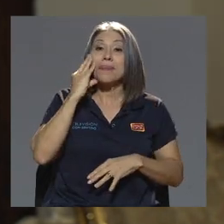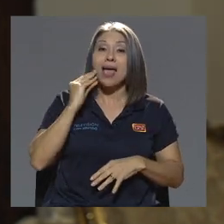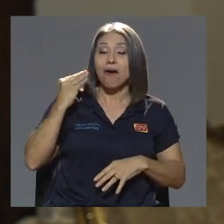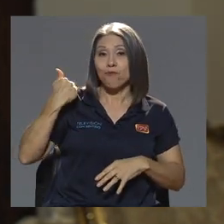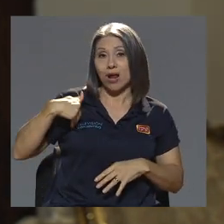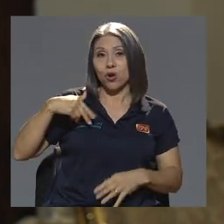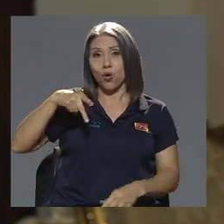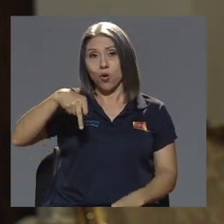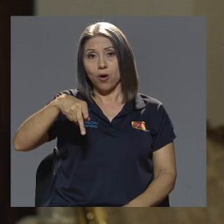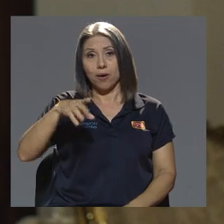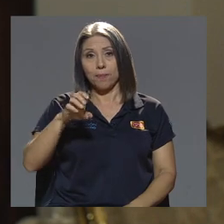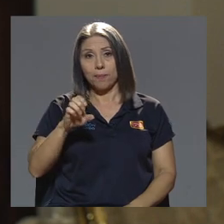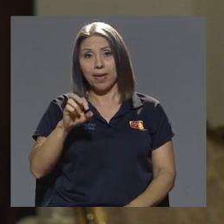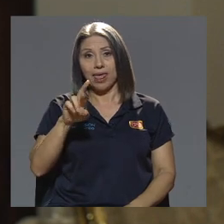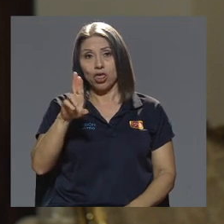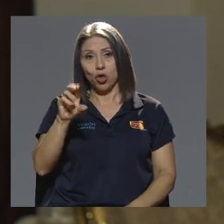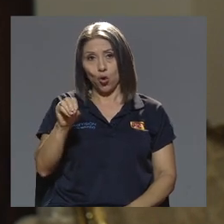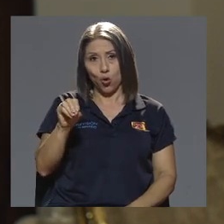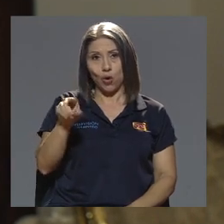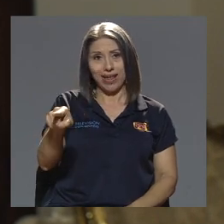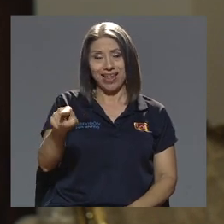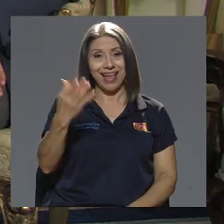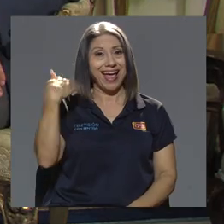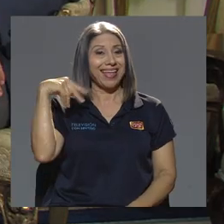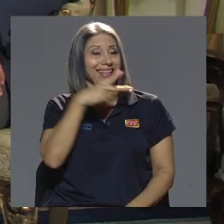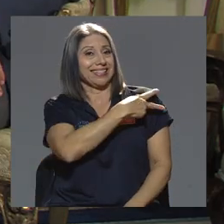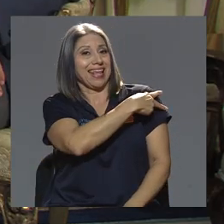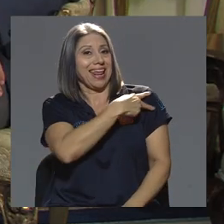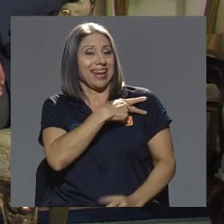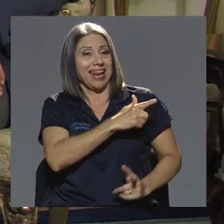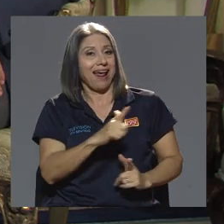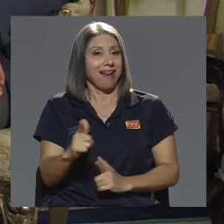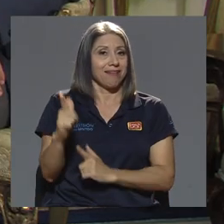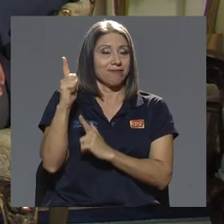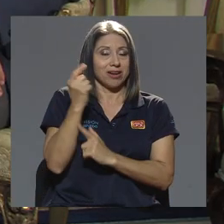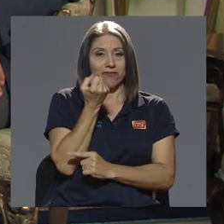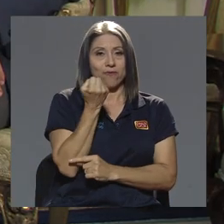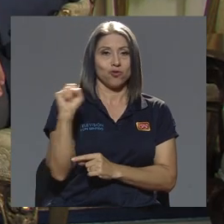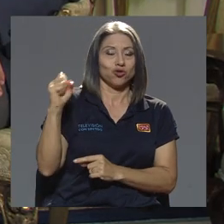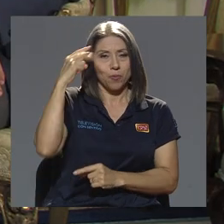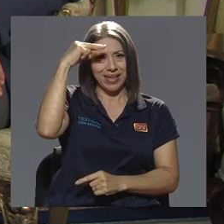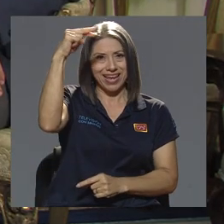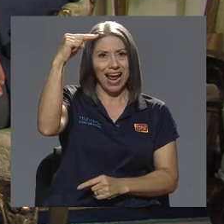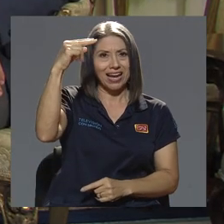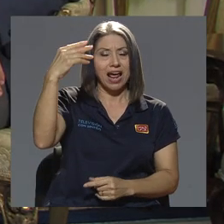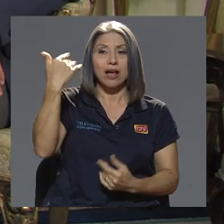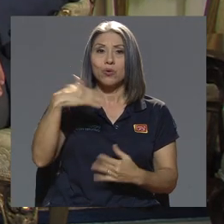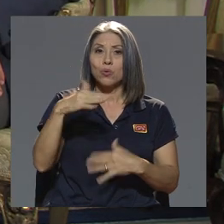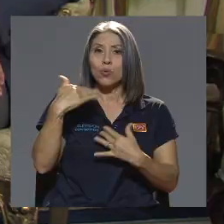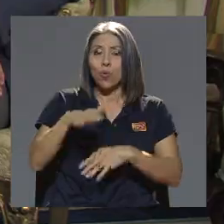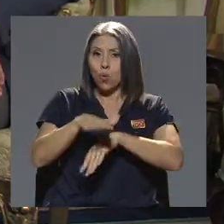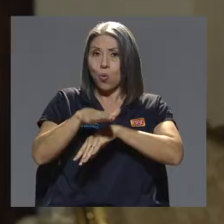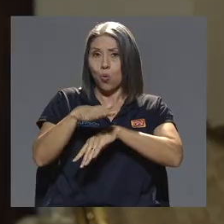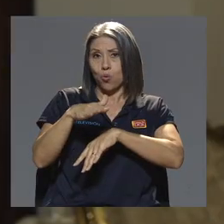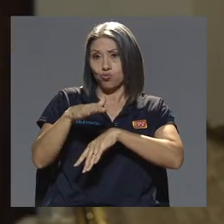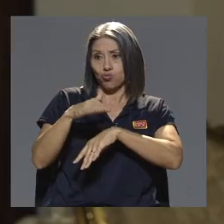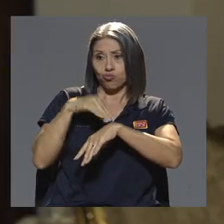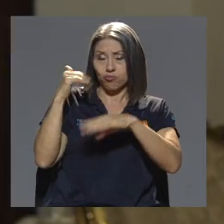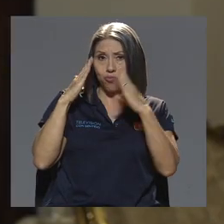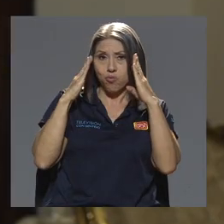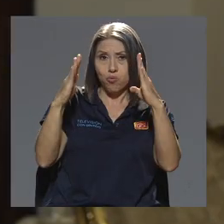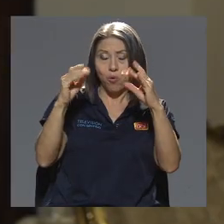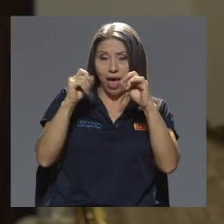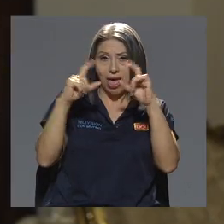Pedro, que fue general de la Revolución Mexicana, un hombre al que admiré muchísimo